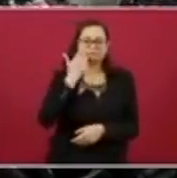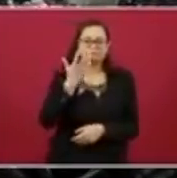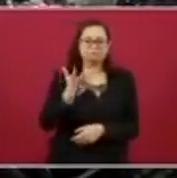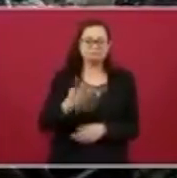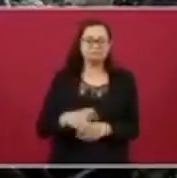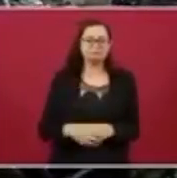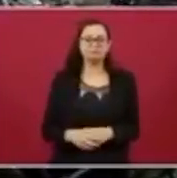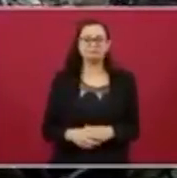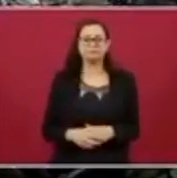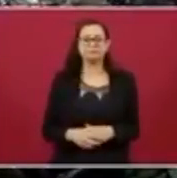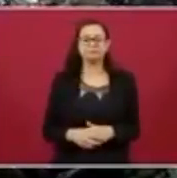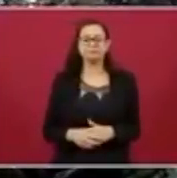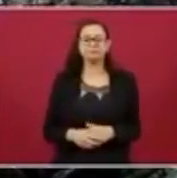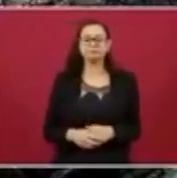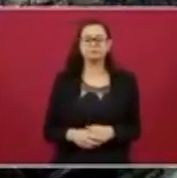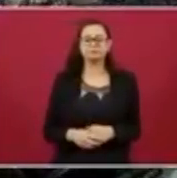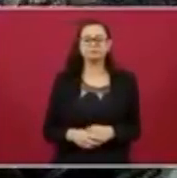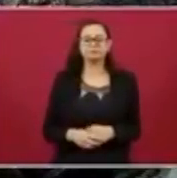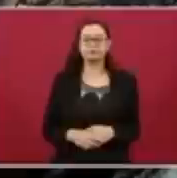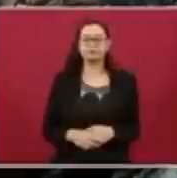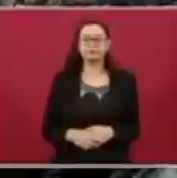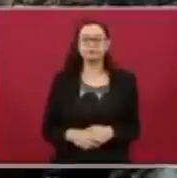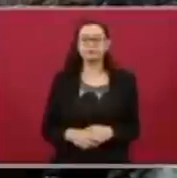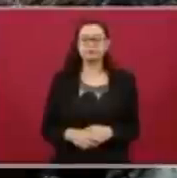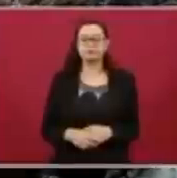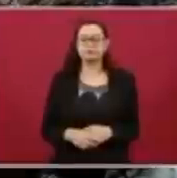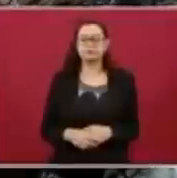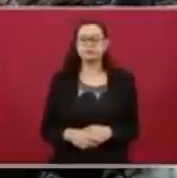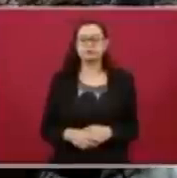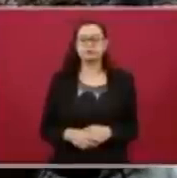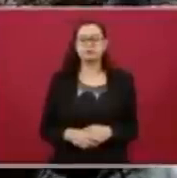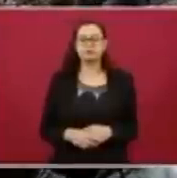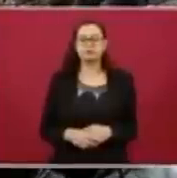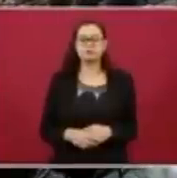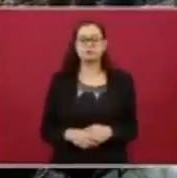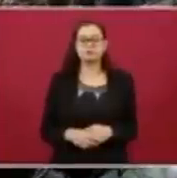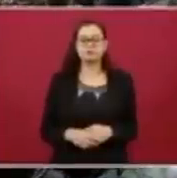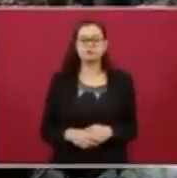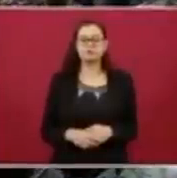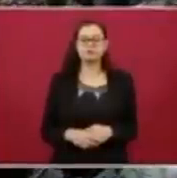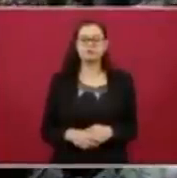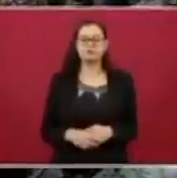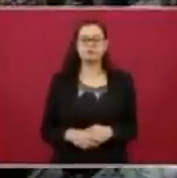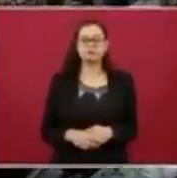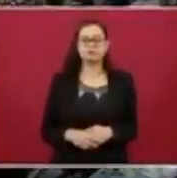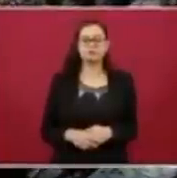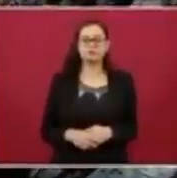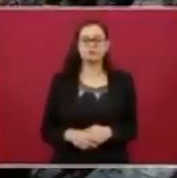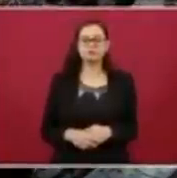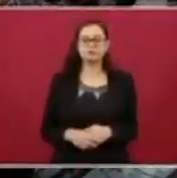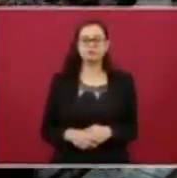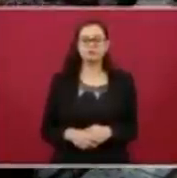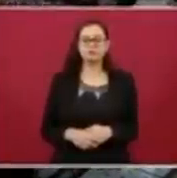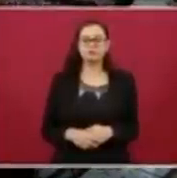Muchas gracias, señor presidente. Pues si se sienten, espera aquí, acompáñenme. Gracias.